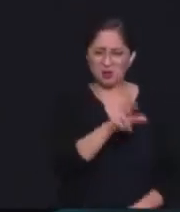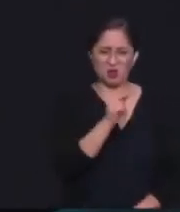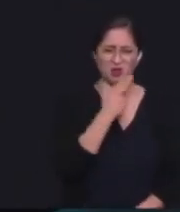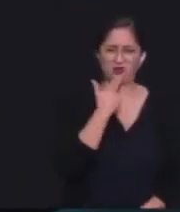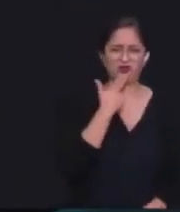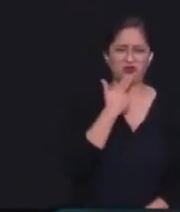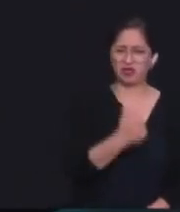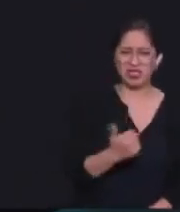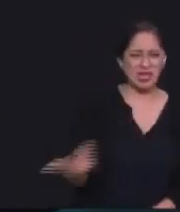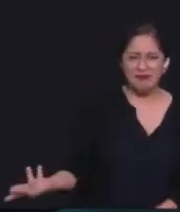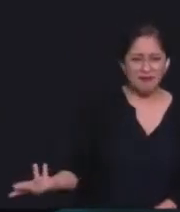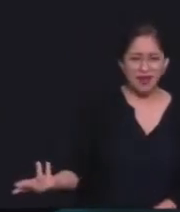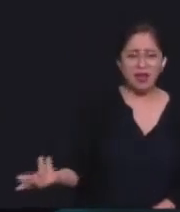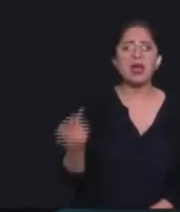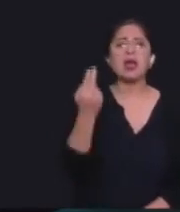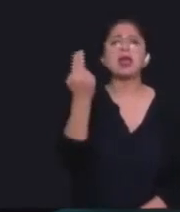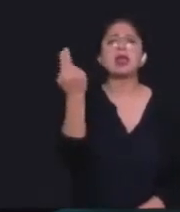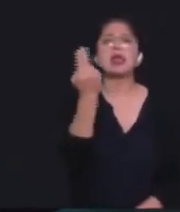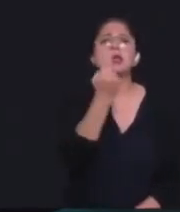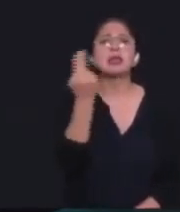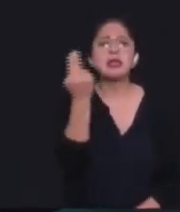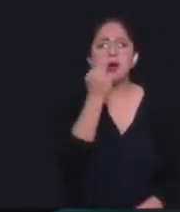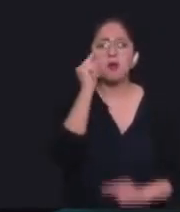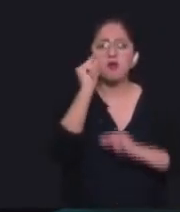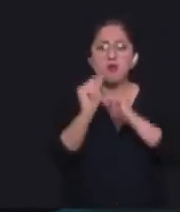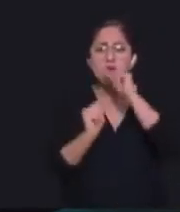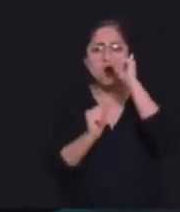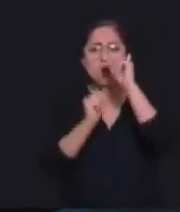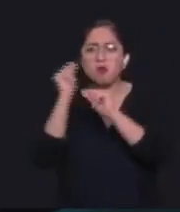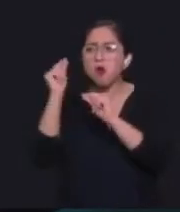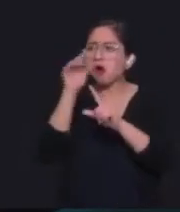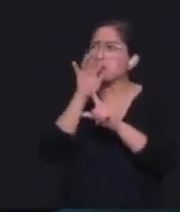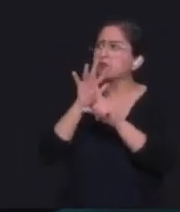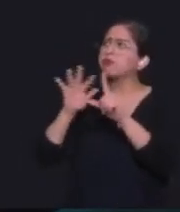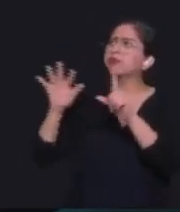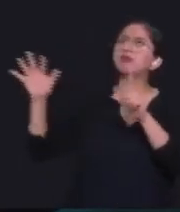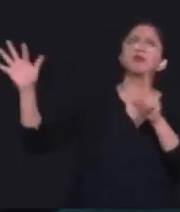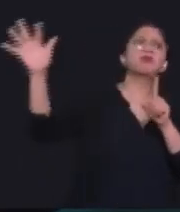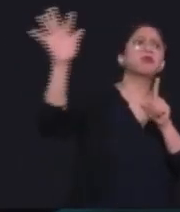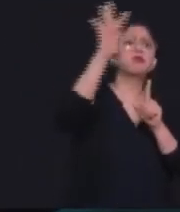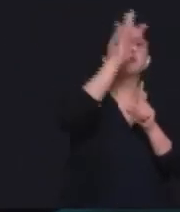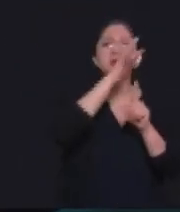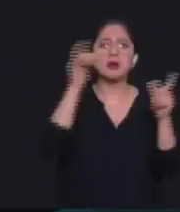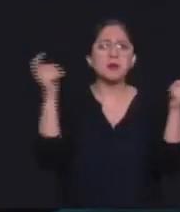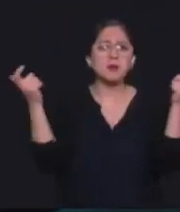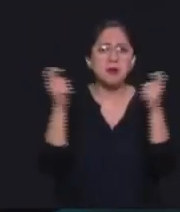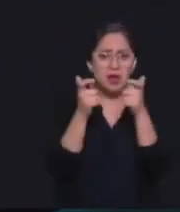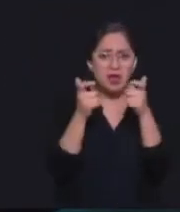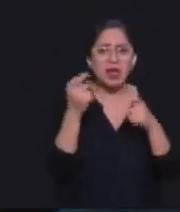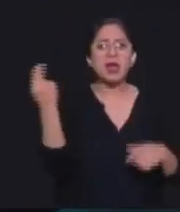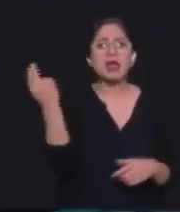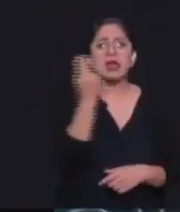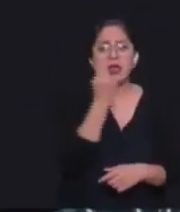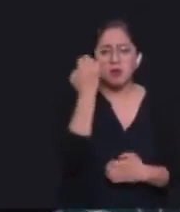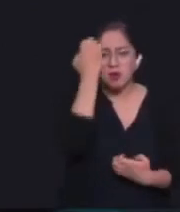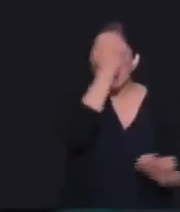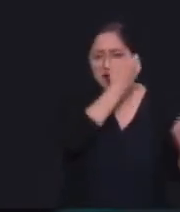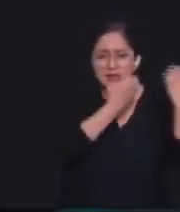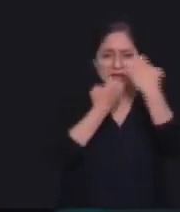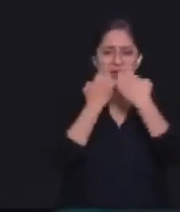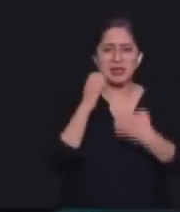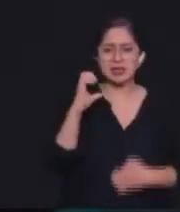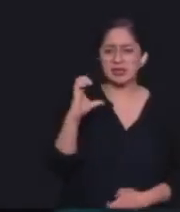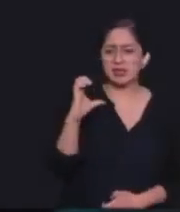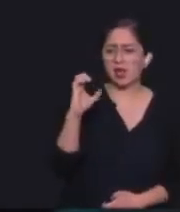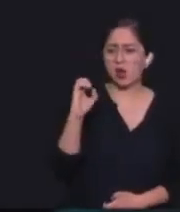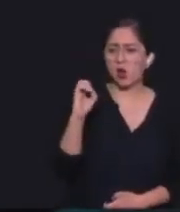sirve es disminuir las partes por millón disueltas en el ambiente y para eso necesitan detectores de CO2. Compren